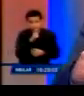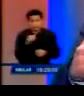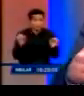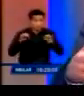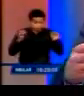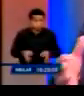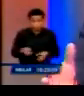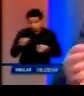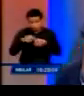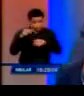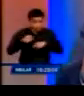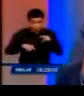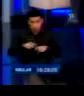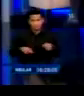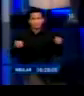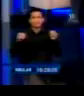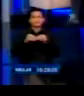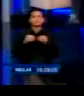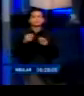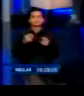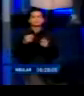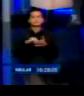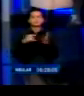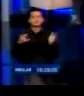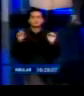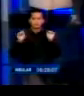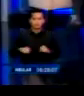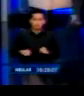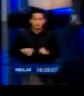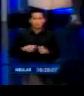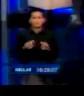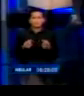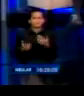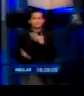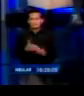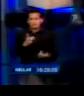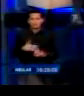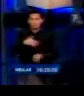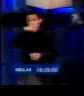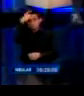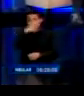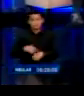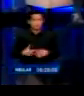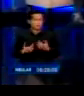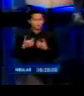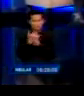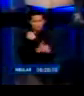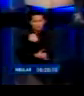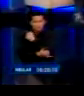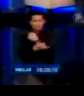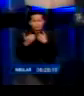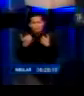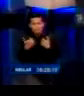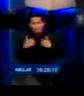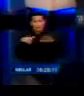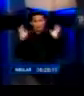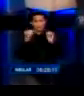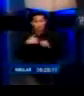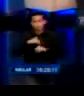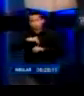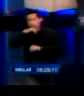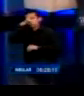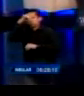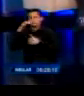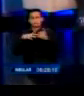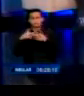o formal, lo puede hacer a través del dinero electrónico, porque es tan sencillo que una persona que esté en cualquier parte del país, en un páramo,